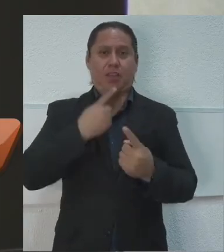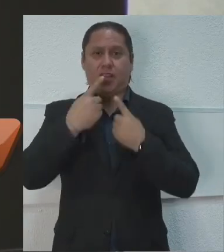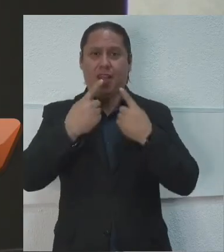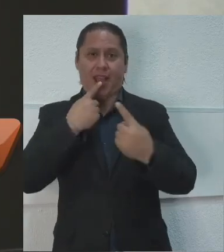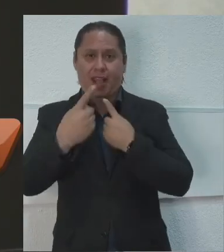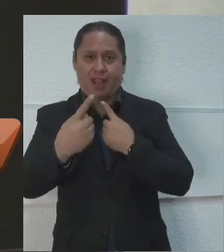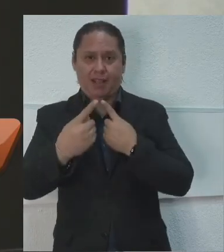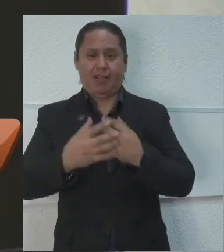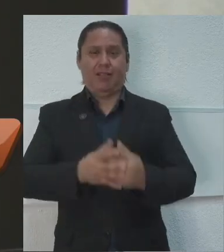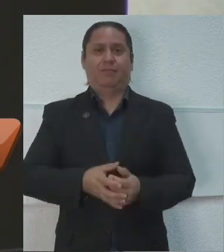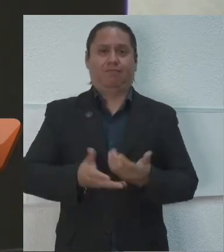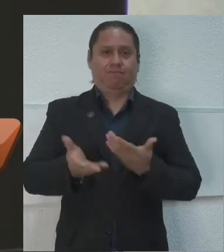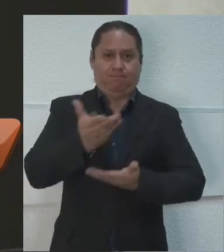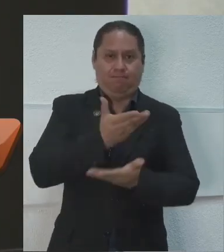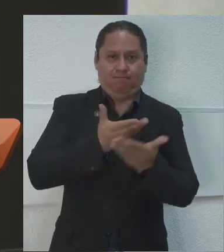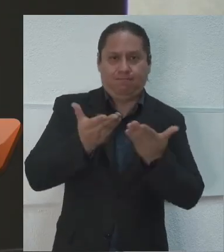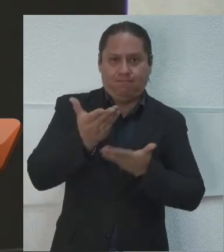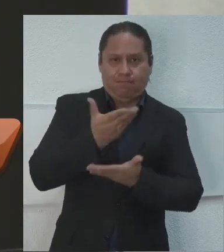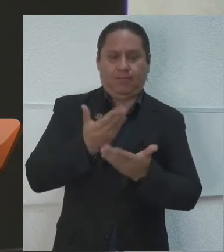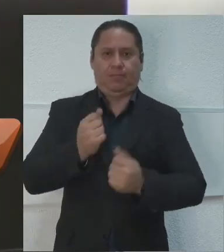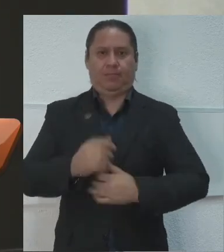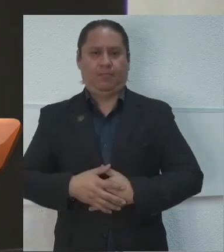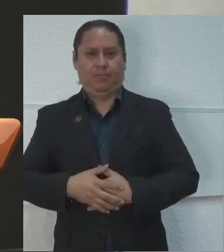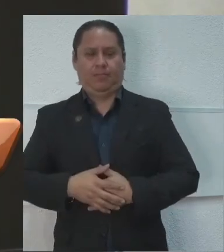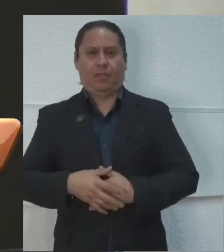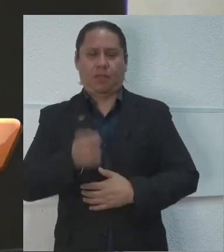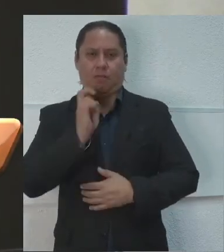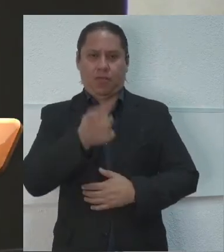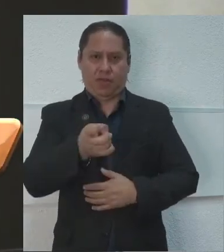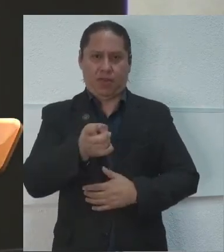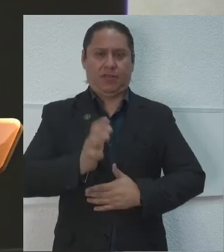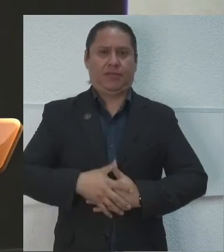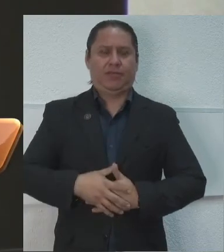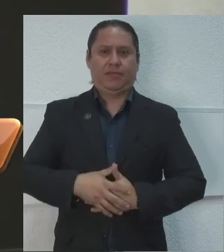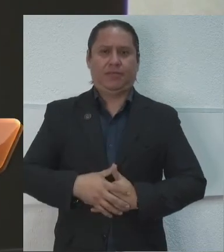diálogo, a la negociación. Es por eso que